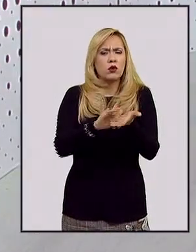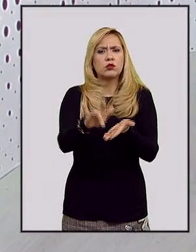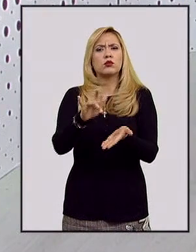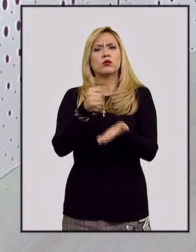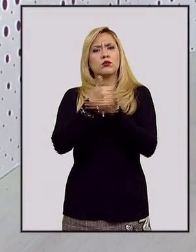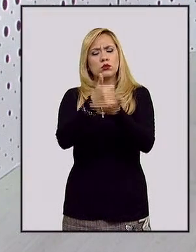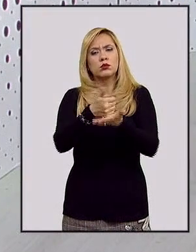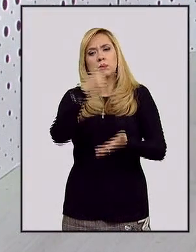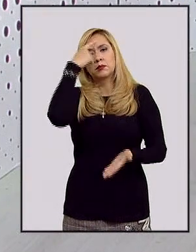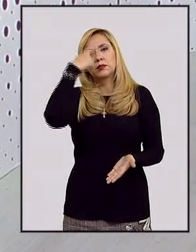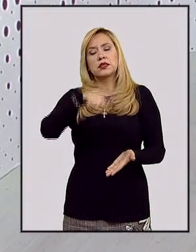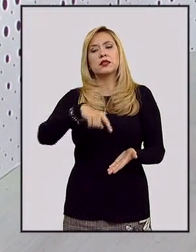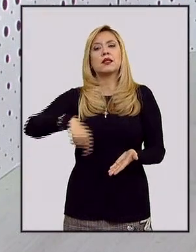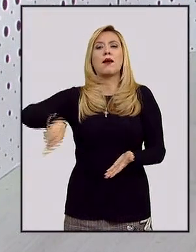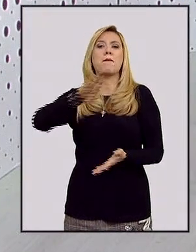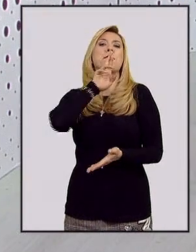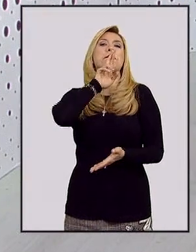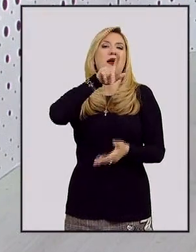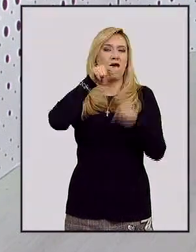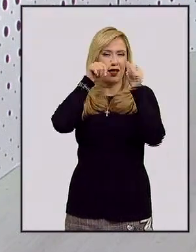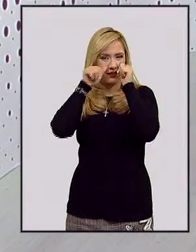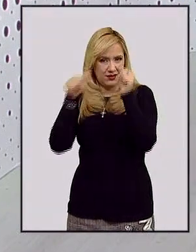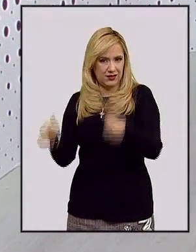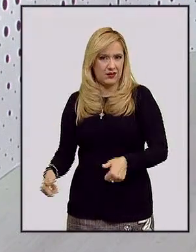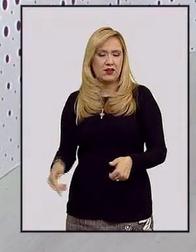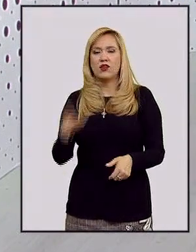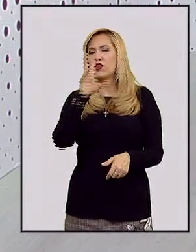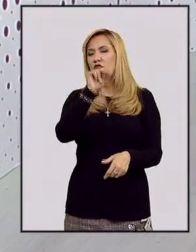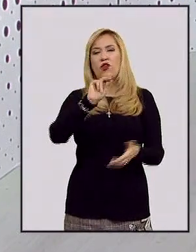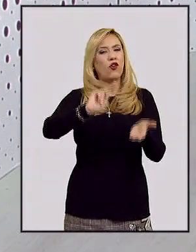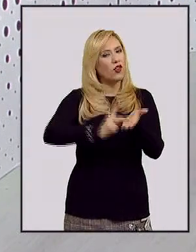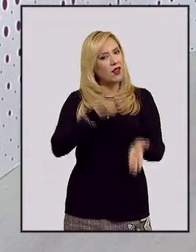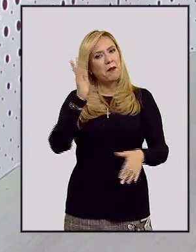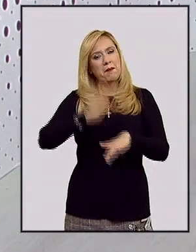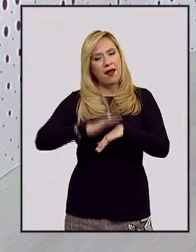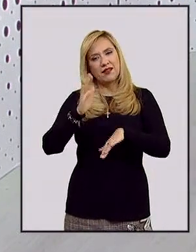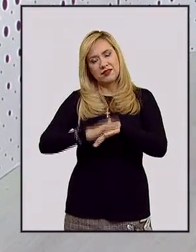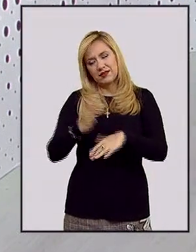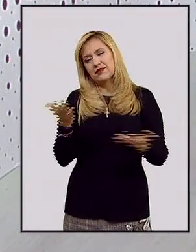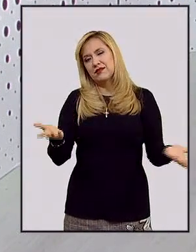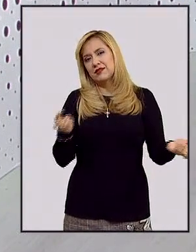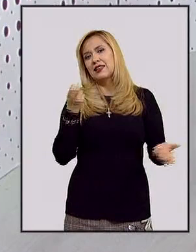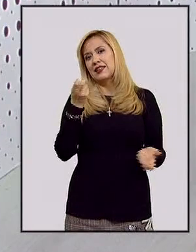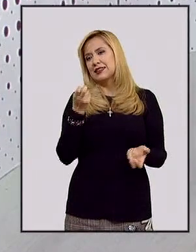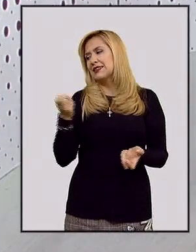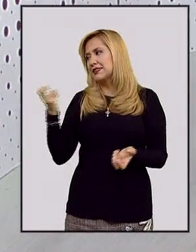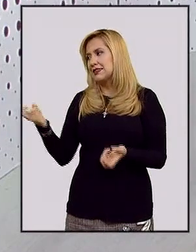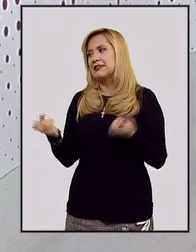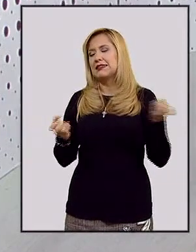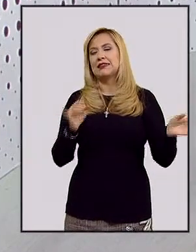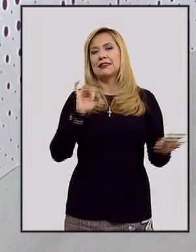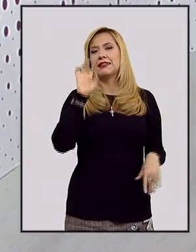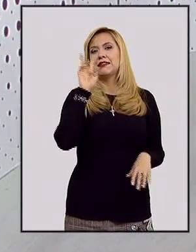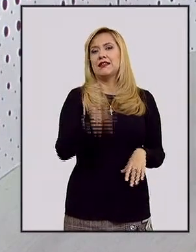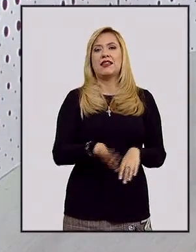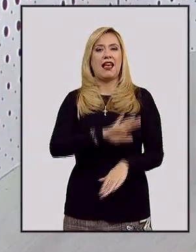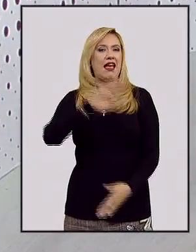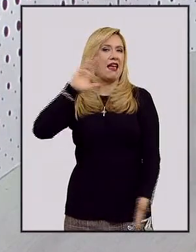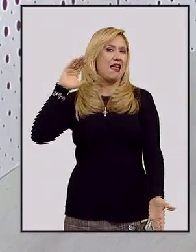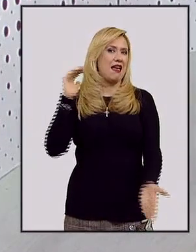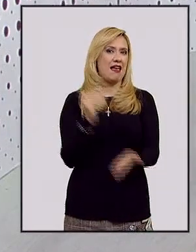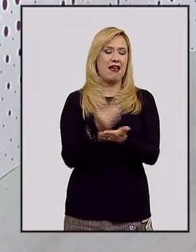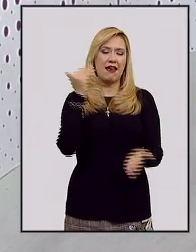final del día los servicios mejoren. De lo que se trata es que no vuelva a haber casos. Exacto, sí, por supuesto, ¿no? De acabar, digamos,